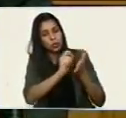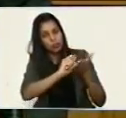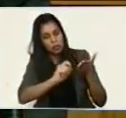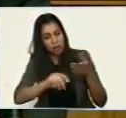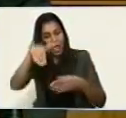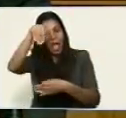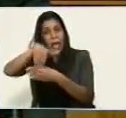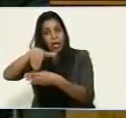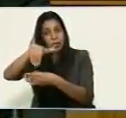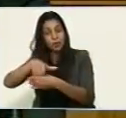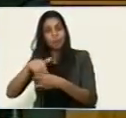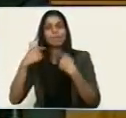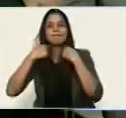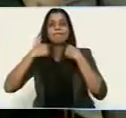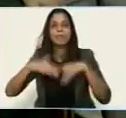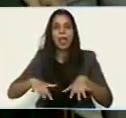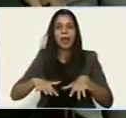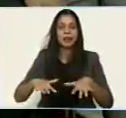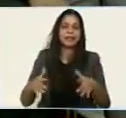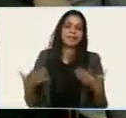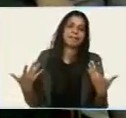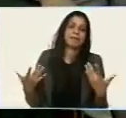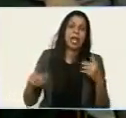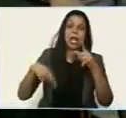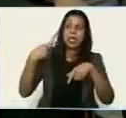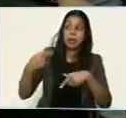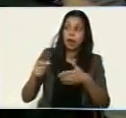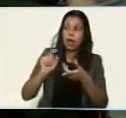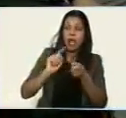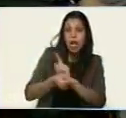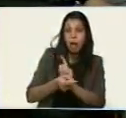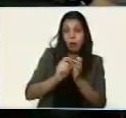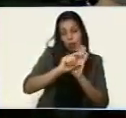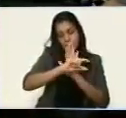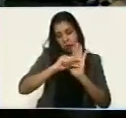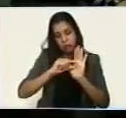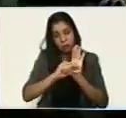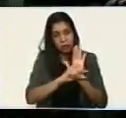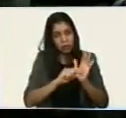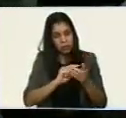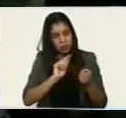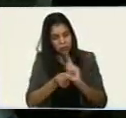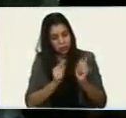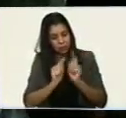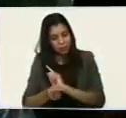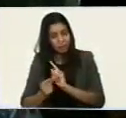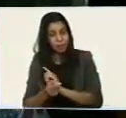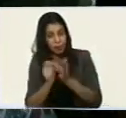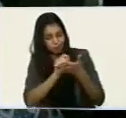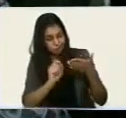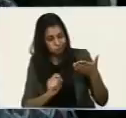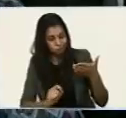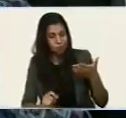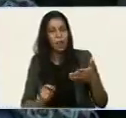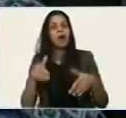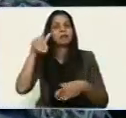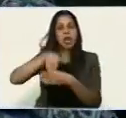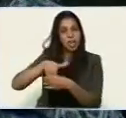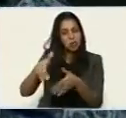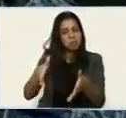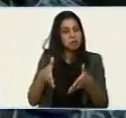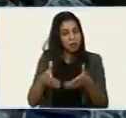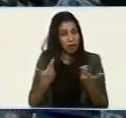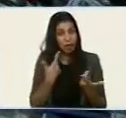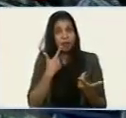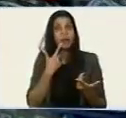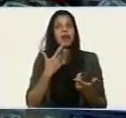Luego la enmienda. Se ganó la enmienda. Y ellos con sus intentos desestabilizadores, pero allá no había un gobierno